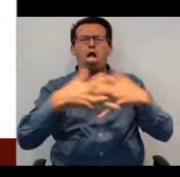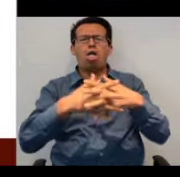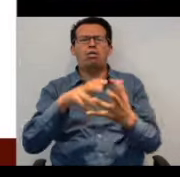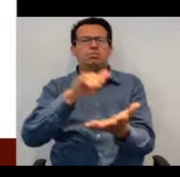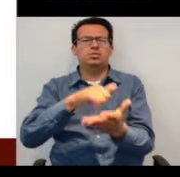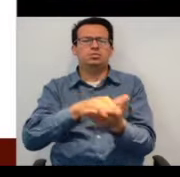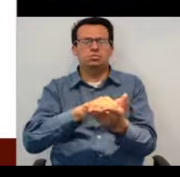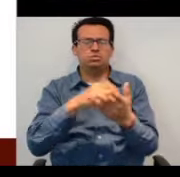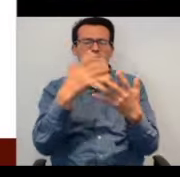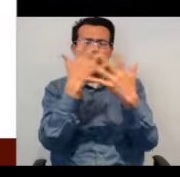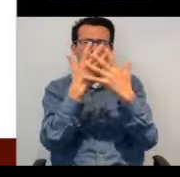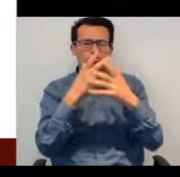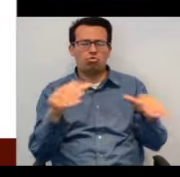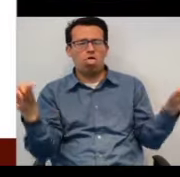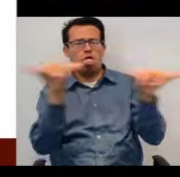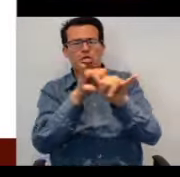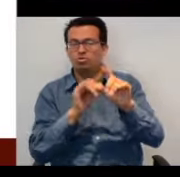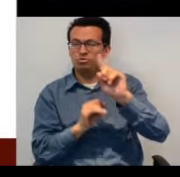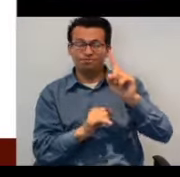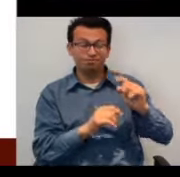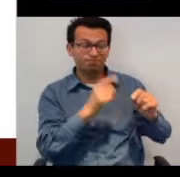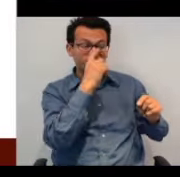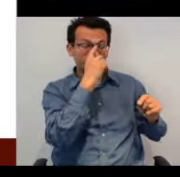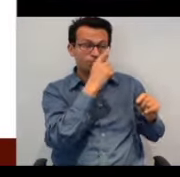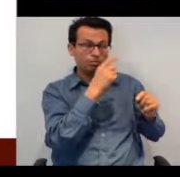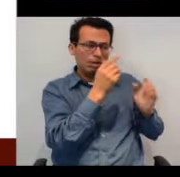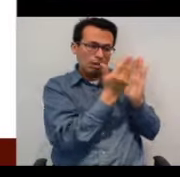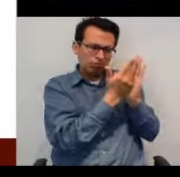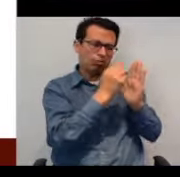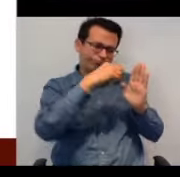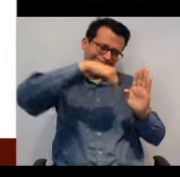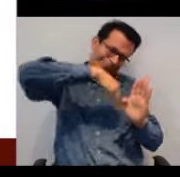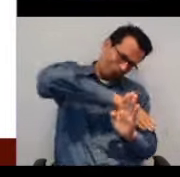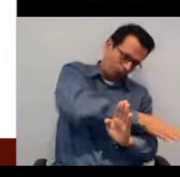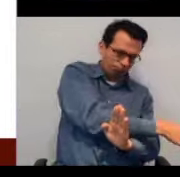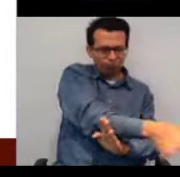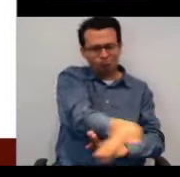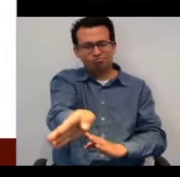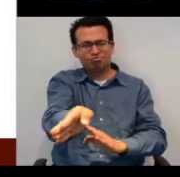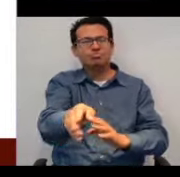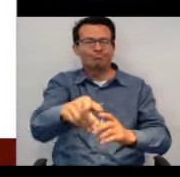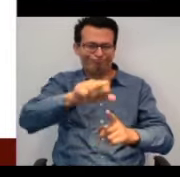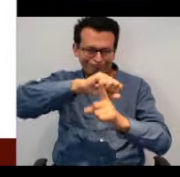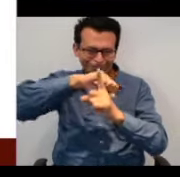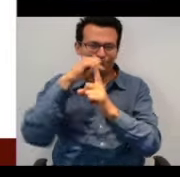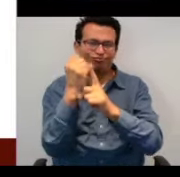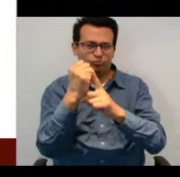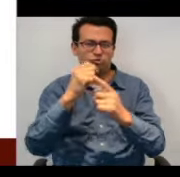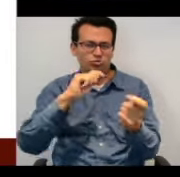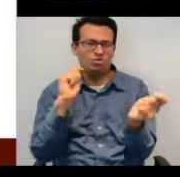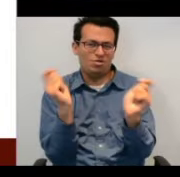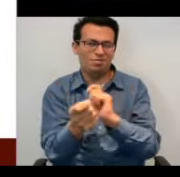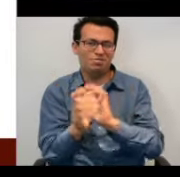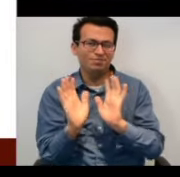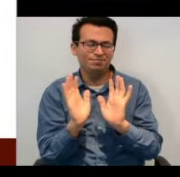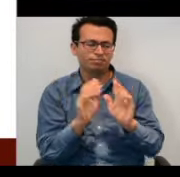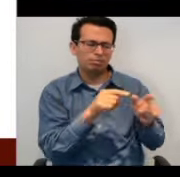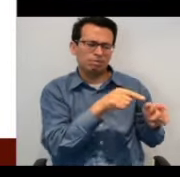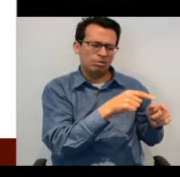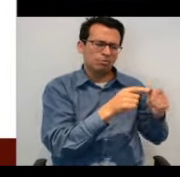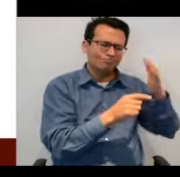Esta distinción conceptual es fundamental para poder desarrollar el tema tanto de manera académica